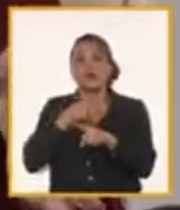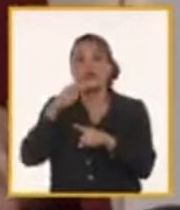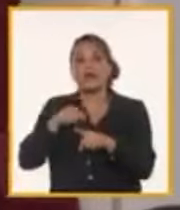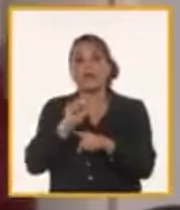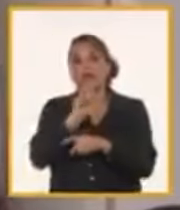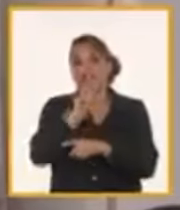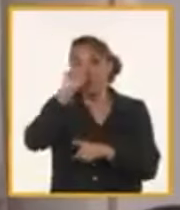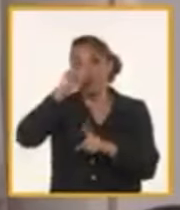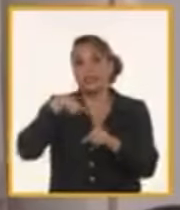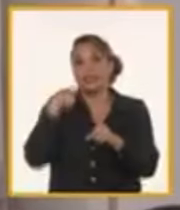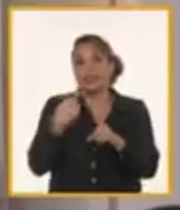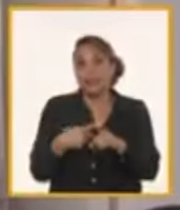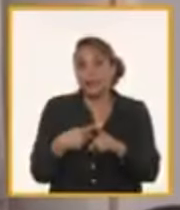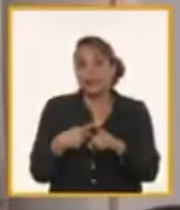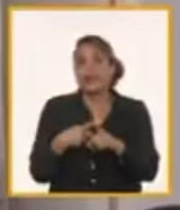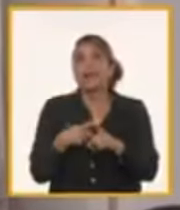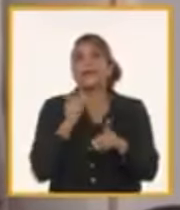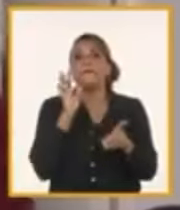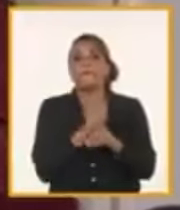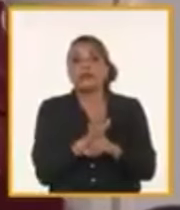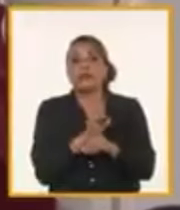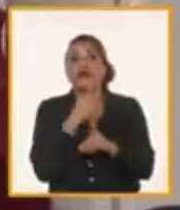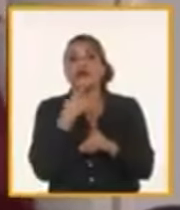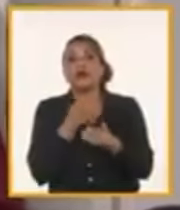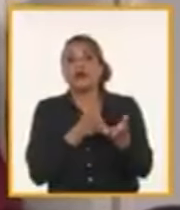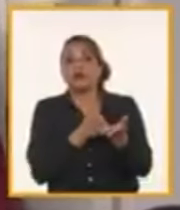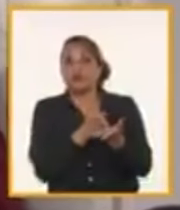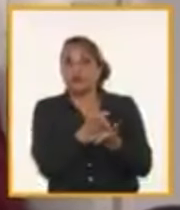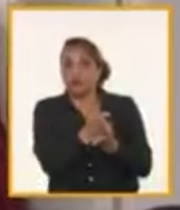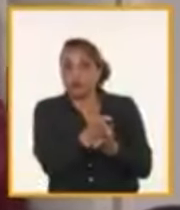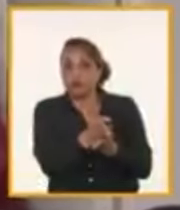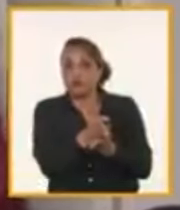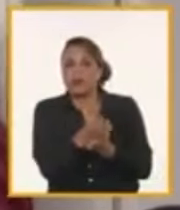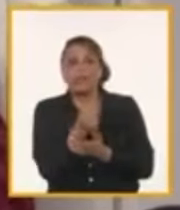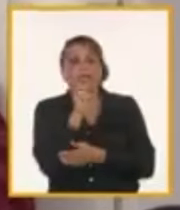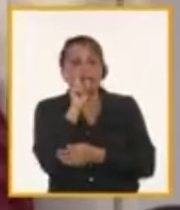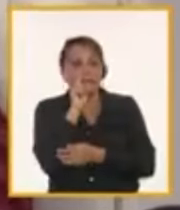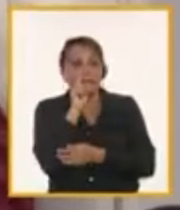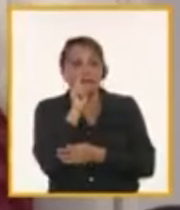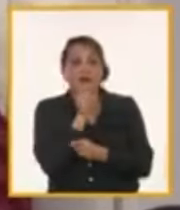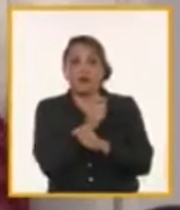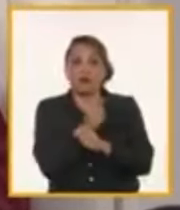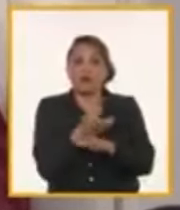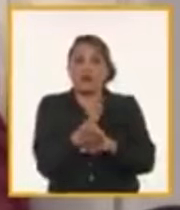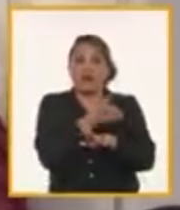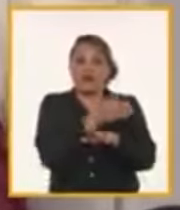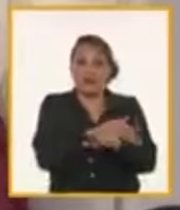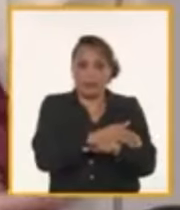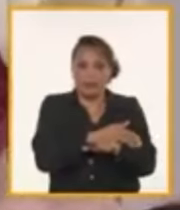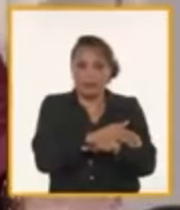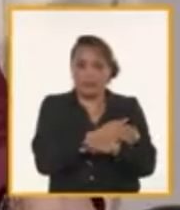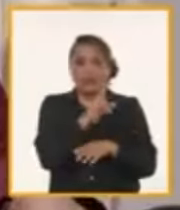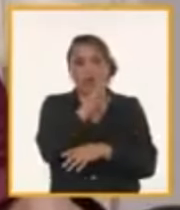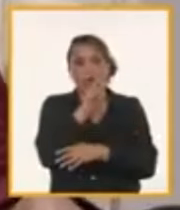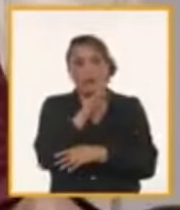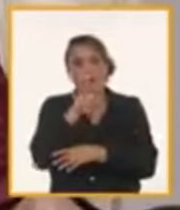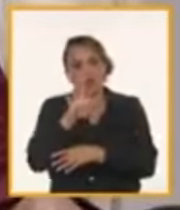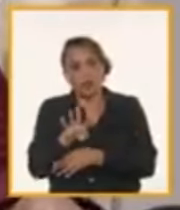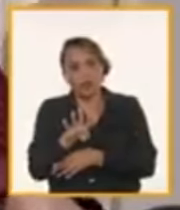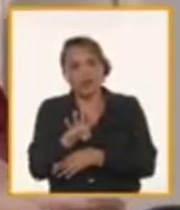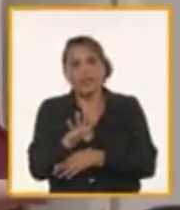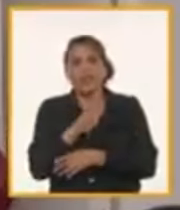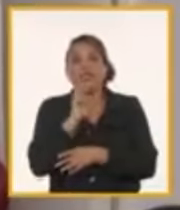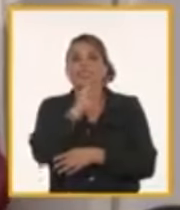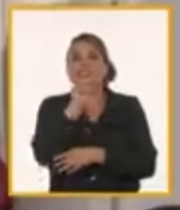de septiembre comenzaron nuestros estudiantes continuant para culminar el curso académico 2024 de 30